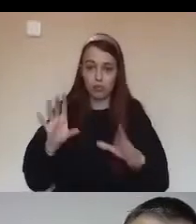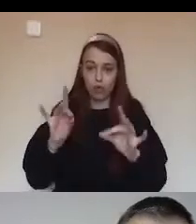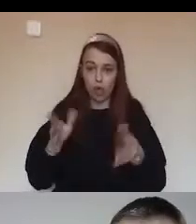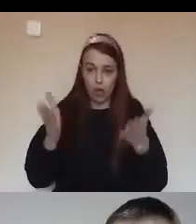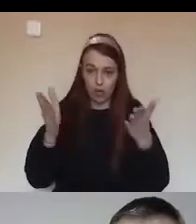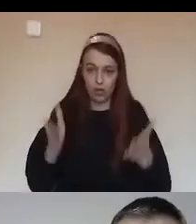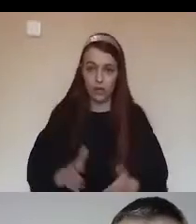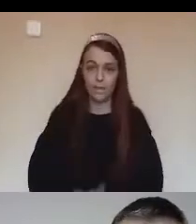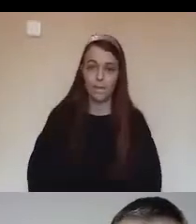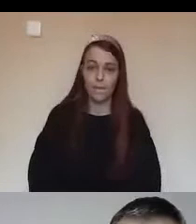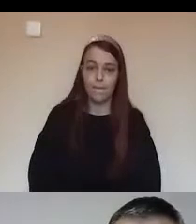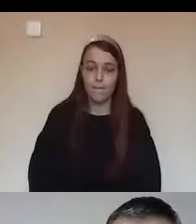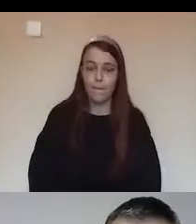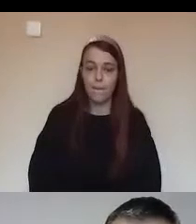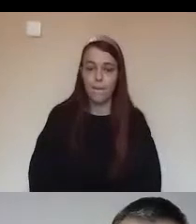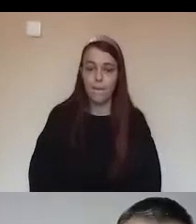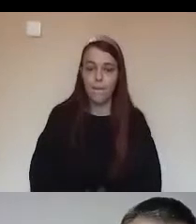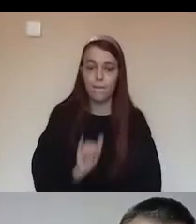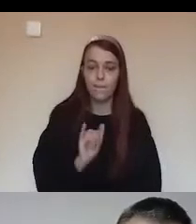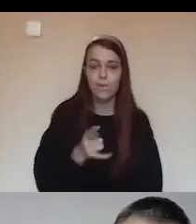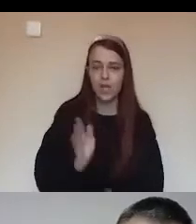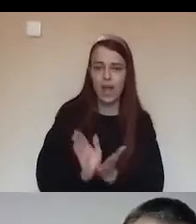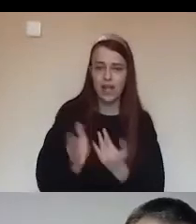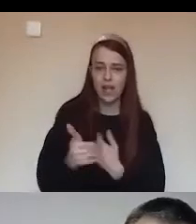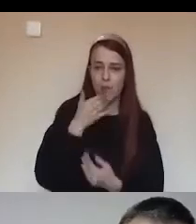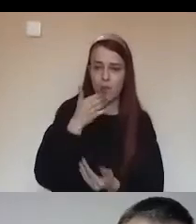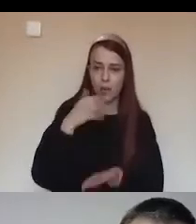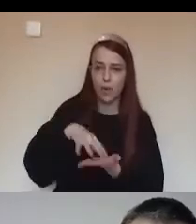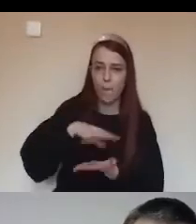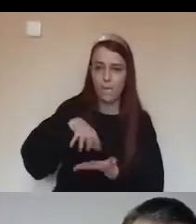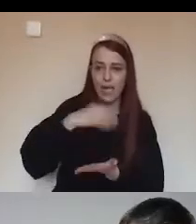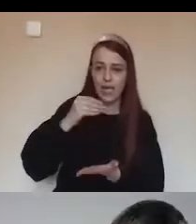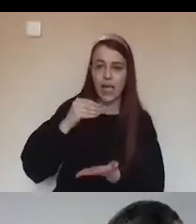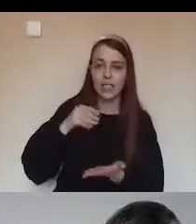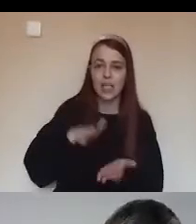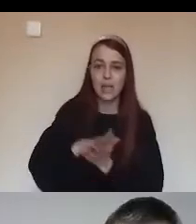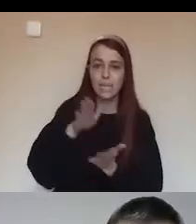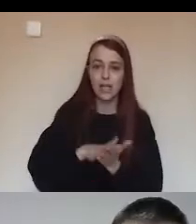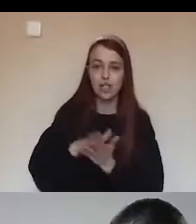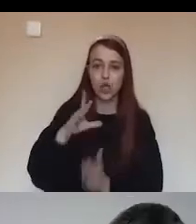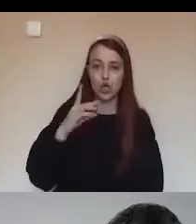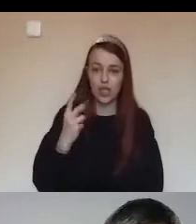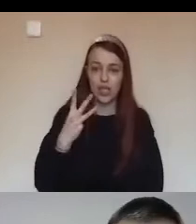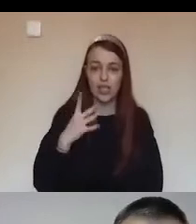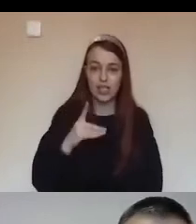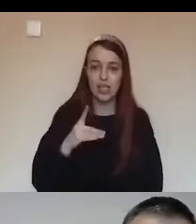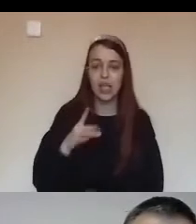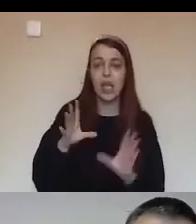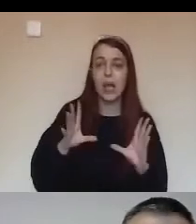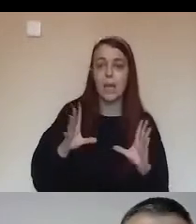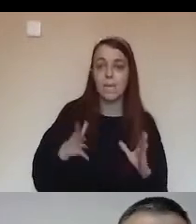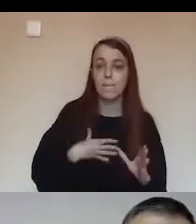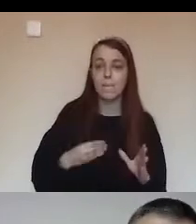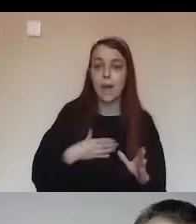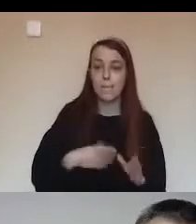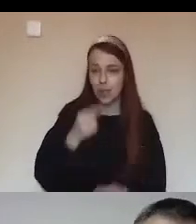luego muchas, si no, hay muchas alternativas, desde maquetas, impresión 3D, papel de microcápsulas, las alternativas son